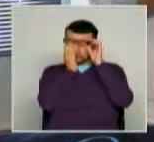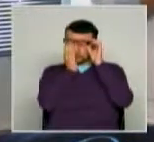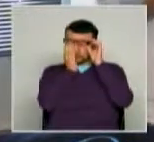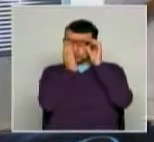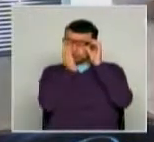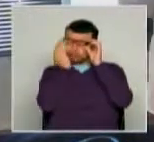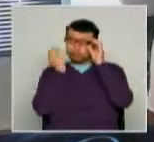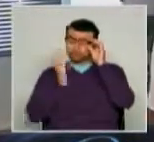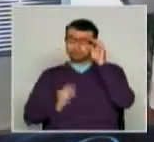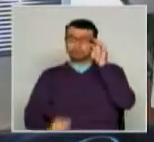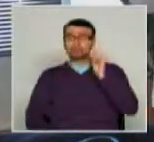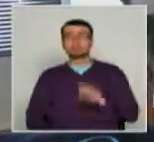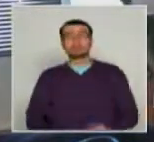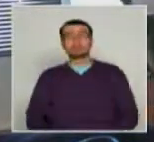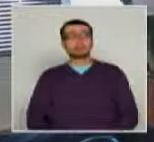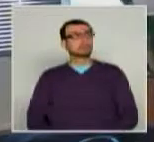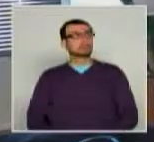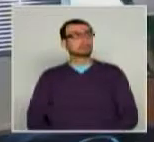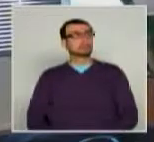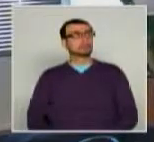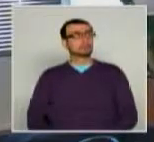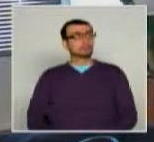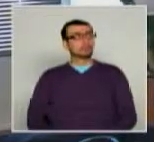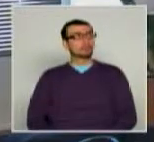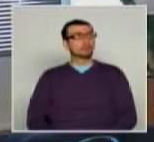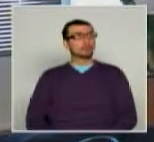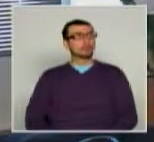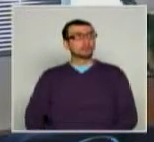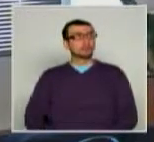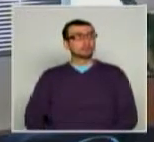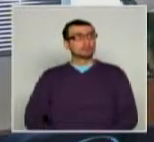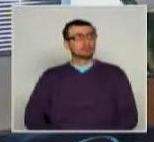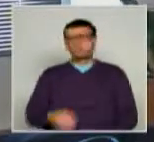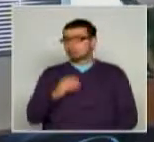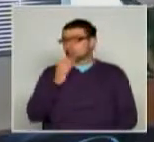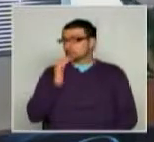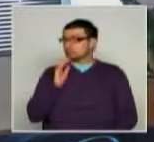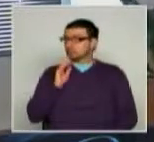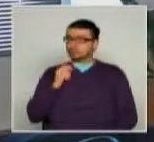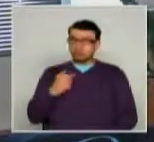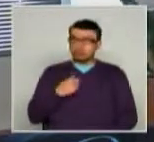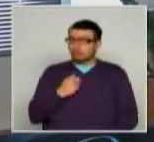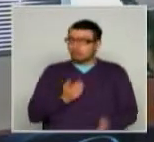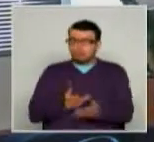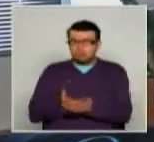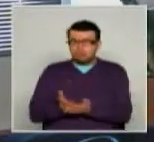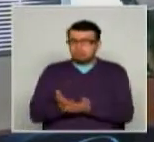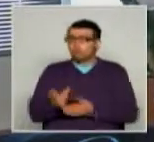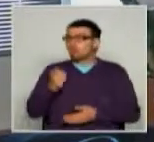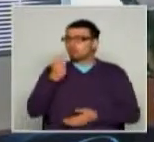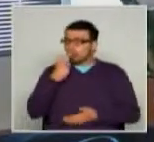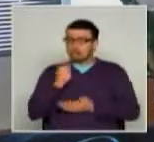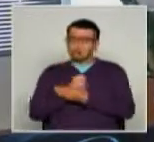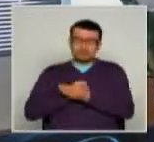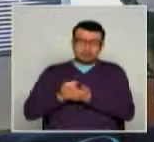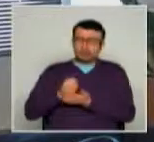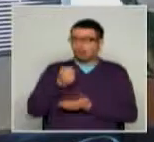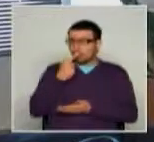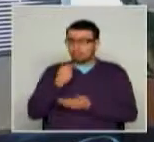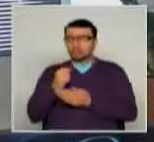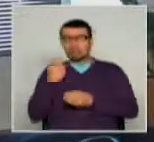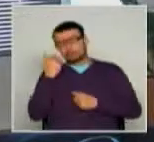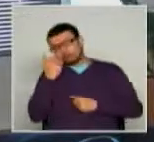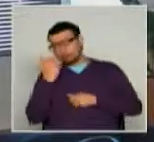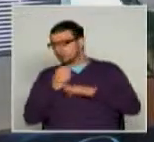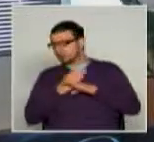pacientes es muy grande porque, hombre, uno tiene la opción, o tomo ahí analgésicos,